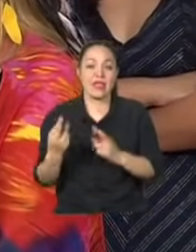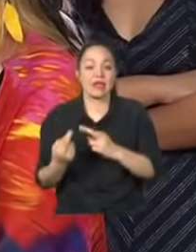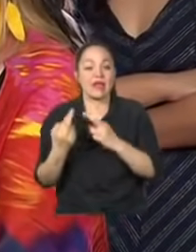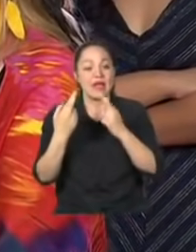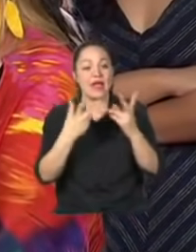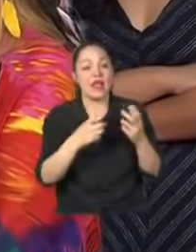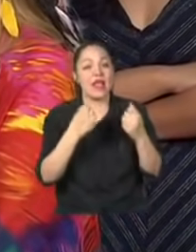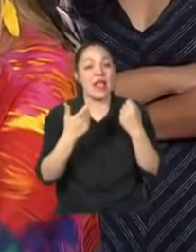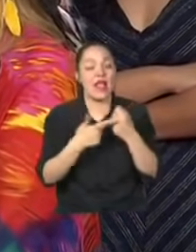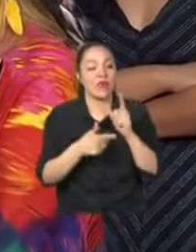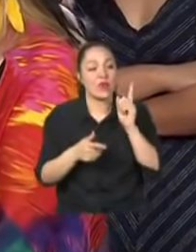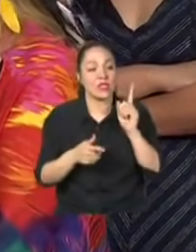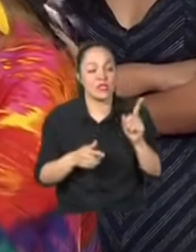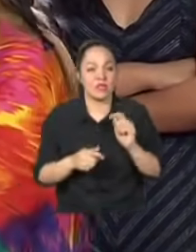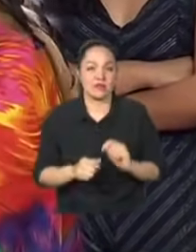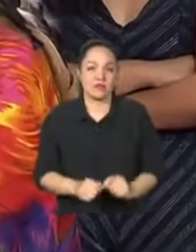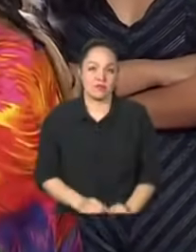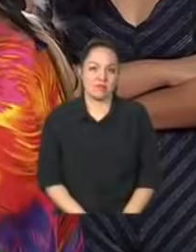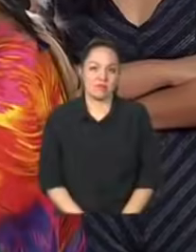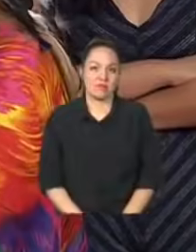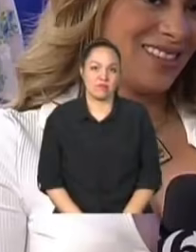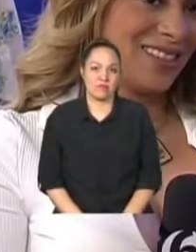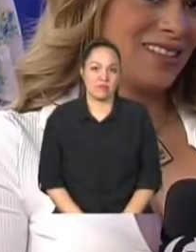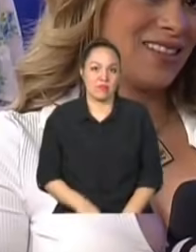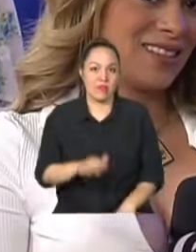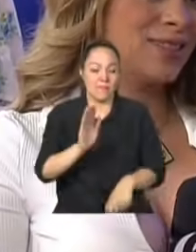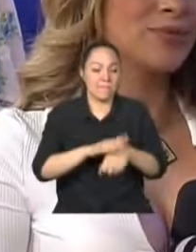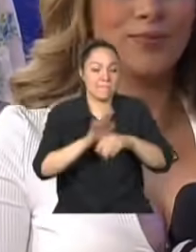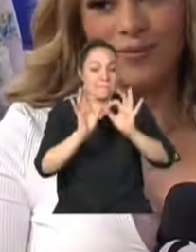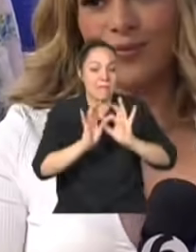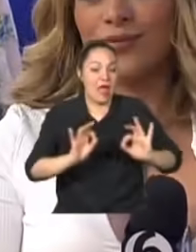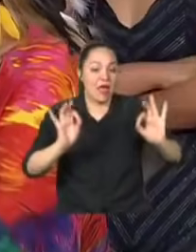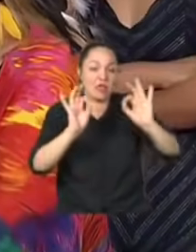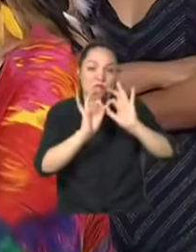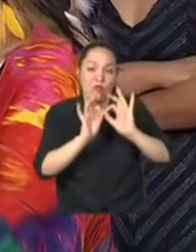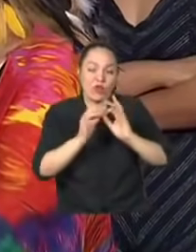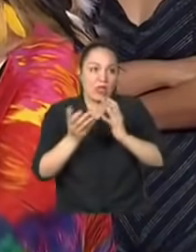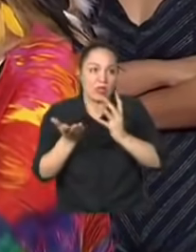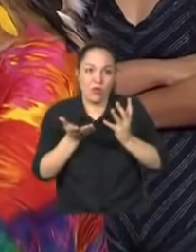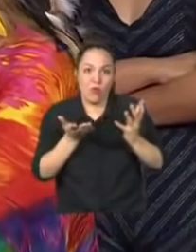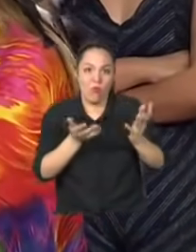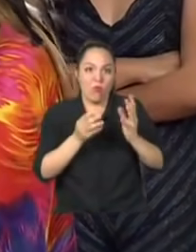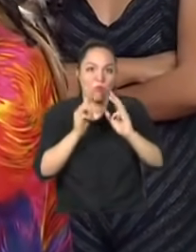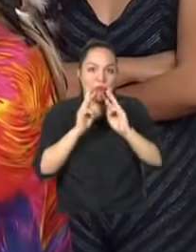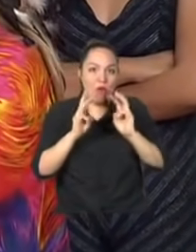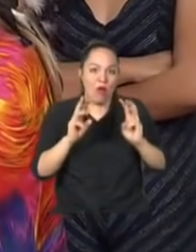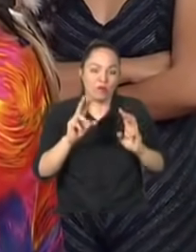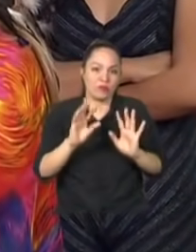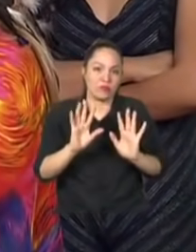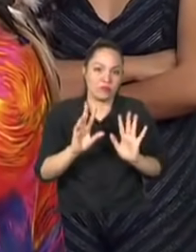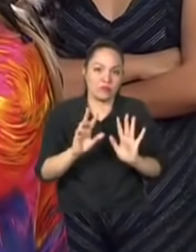saber qué es lo que me ¿aceptas? Quiere dar. ¿Aceptas? ¿Aceptas? Es importante que tú digas sí, acepto. Ah, yo tengo que decir acepto.